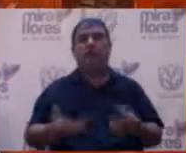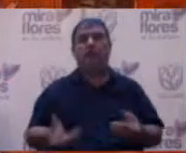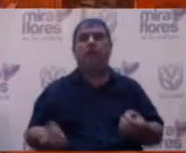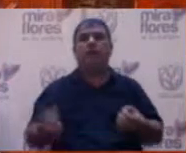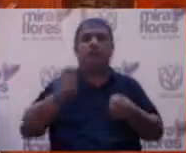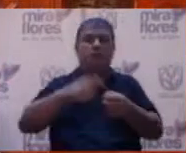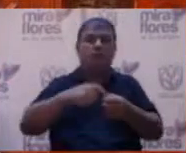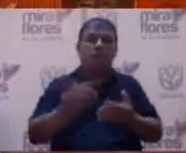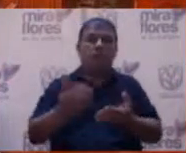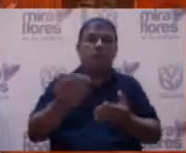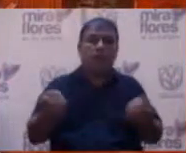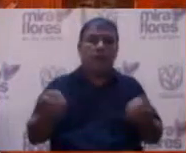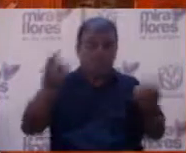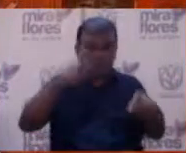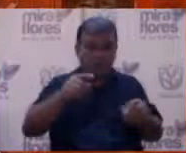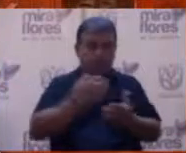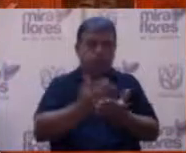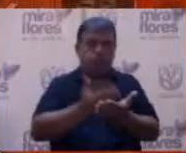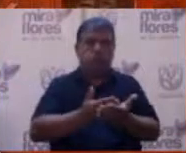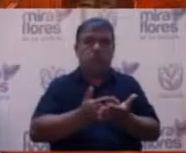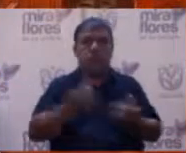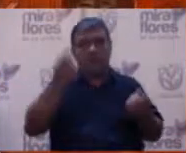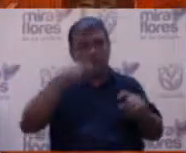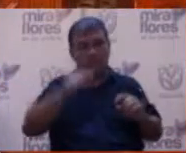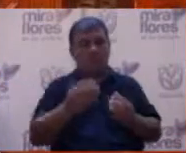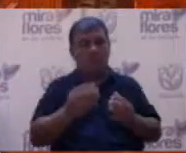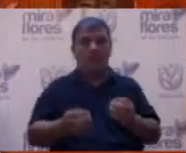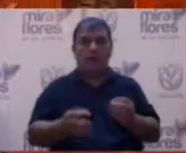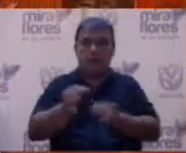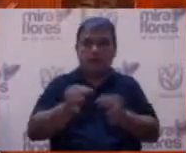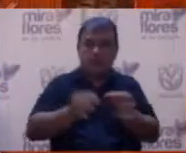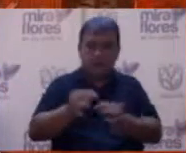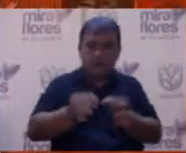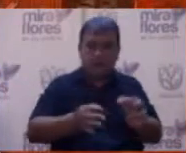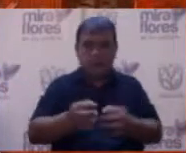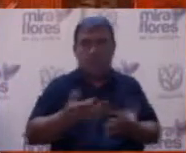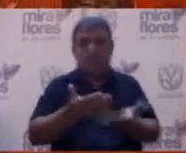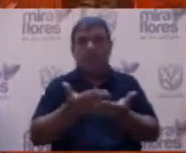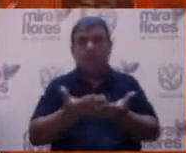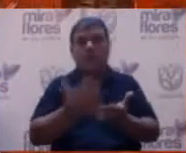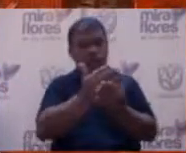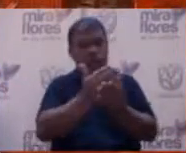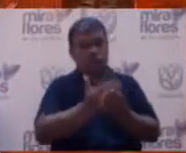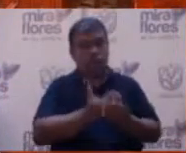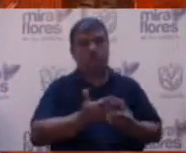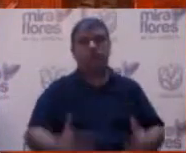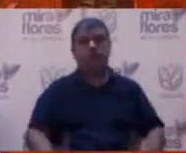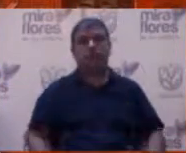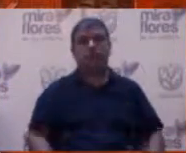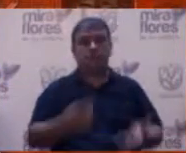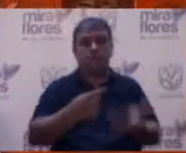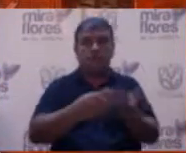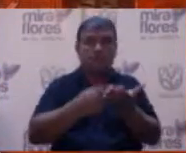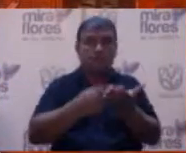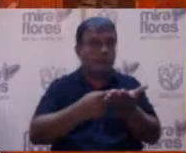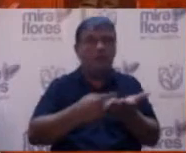integrante del presente acuerdo, de conformidad a las consideraciones expuestas en este dispositivo. Al